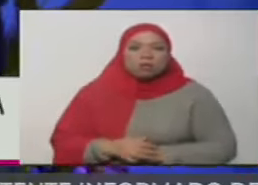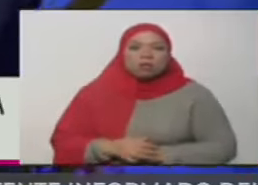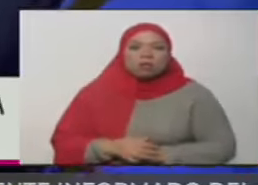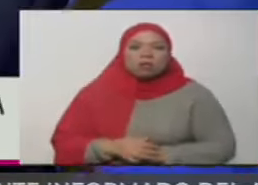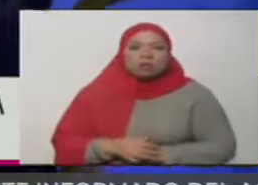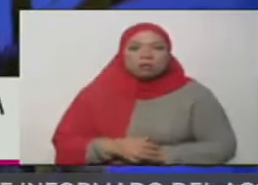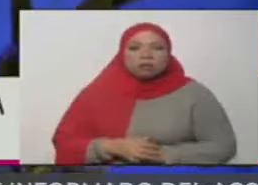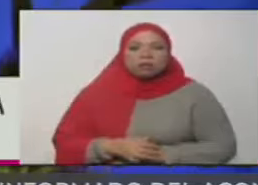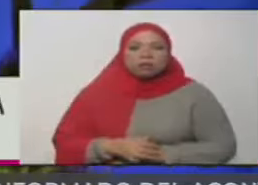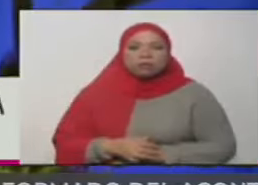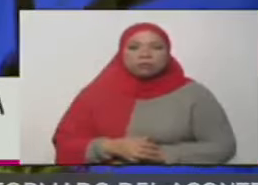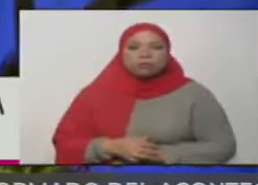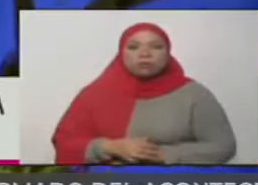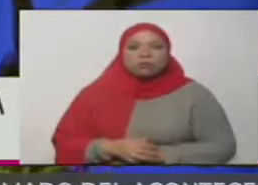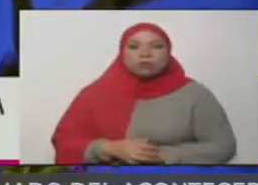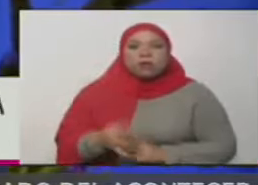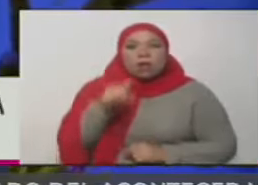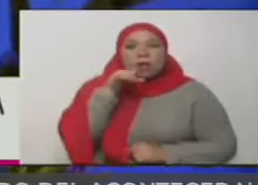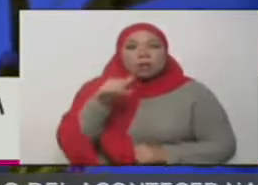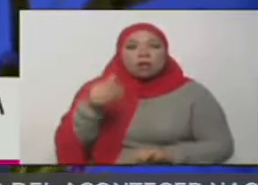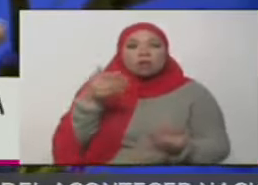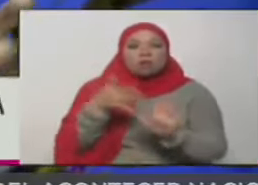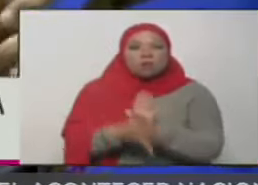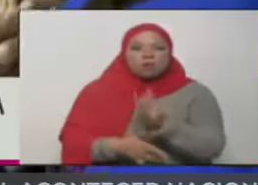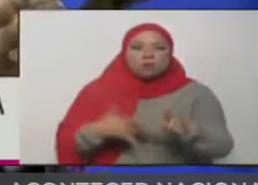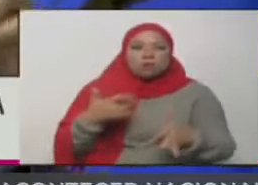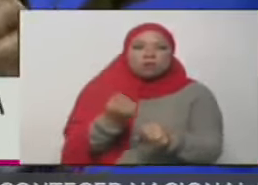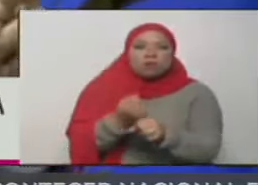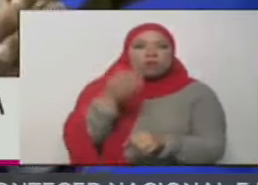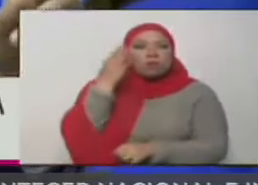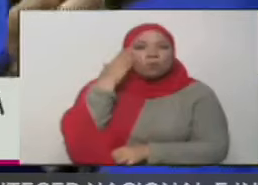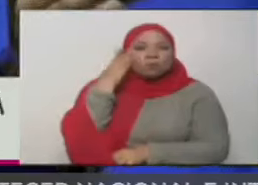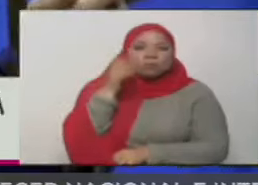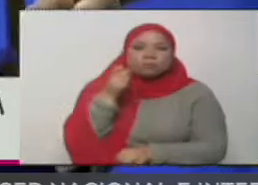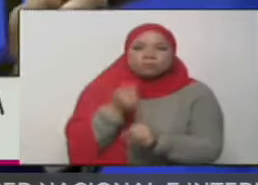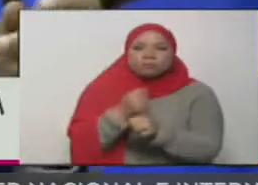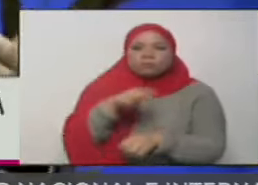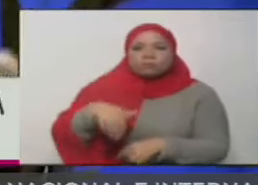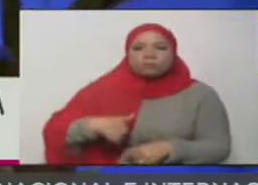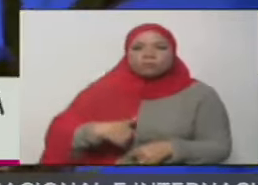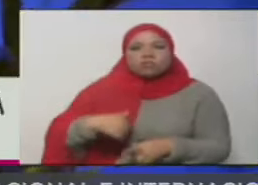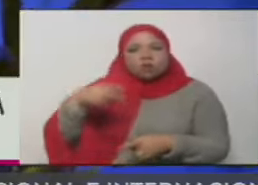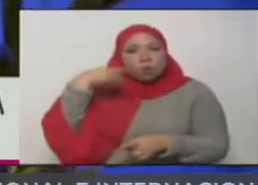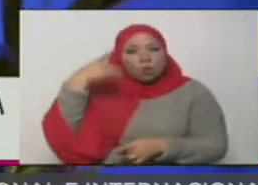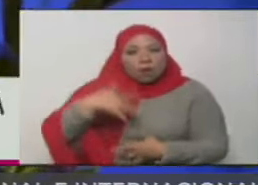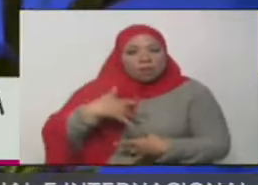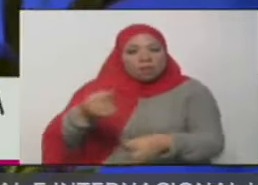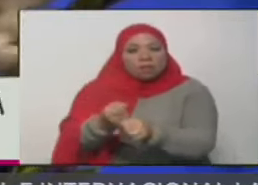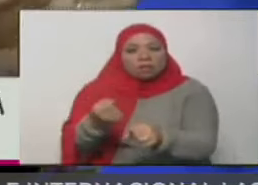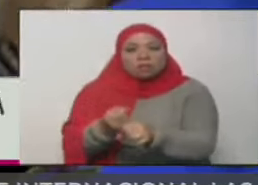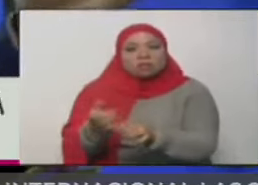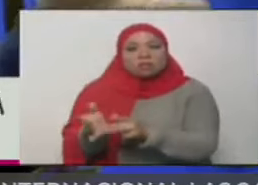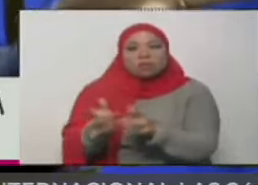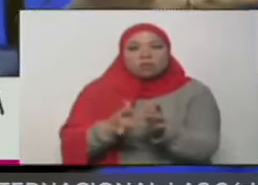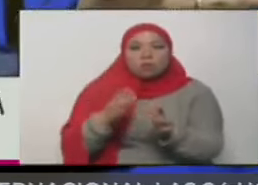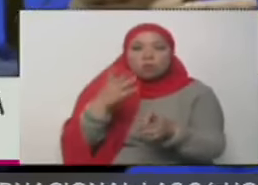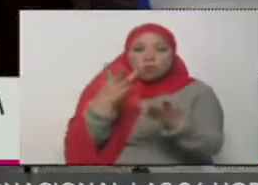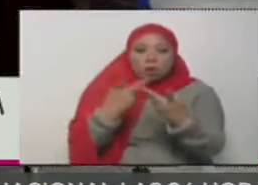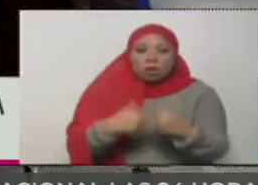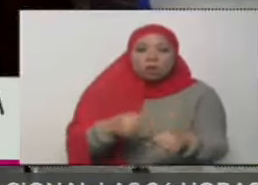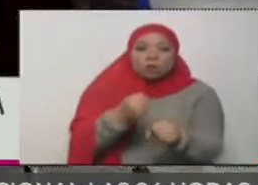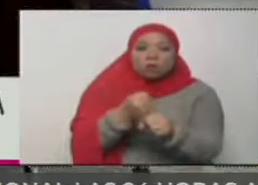inteligencia artificial que denuncian riesgos porque saben la maldad que hay en la mente y en los intereses económicos de gente como Elon